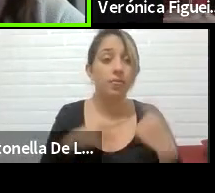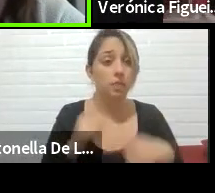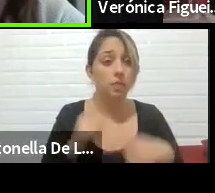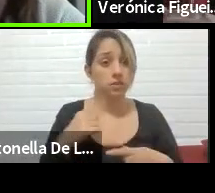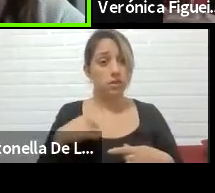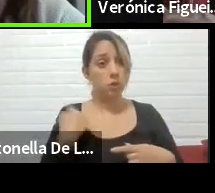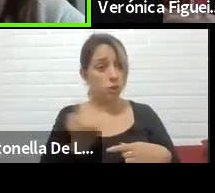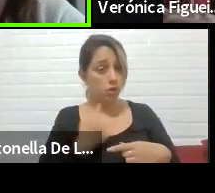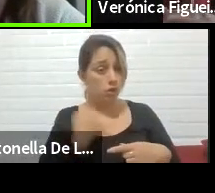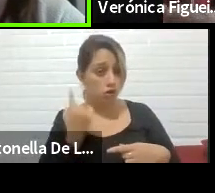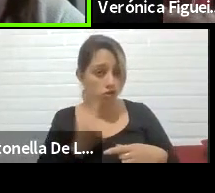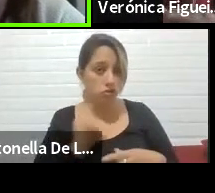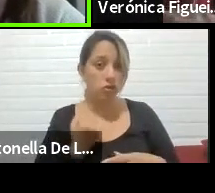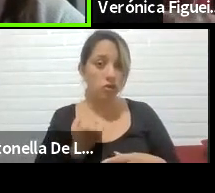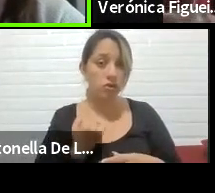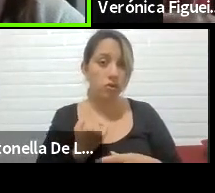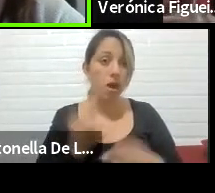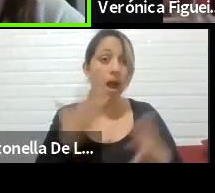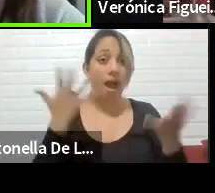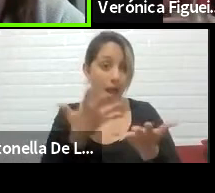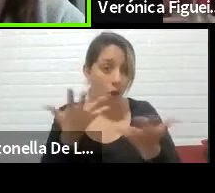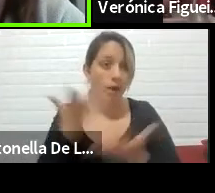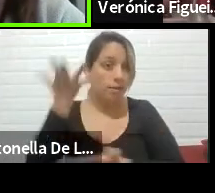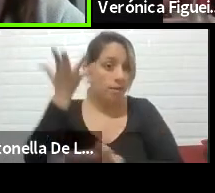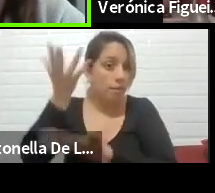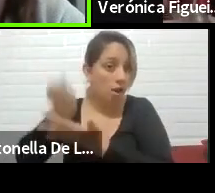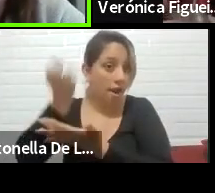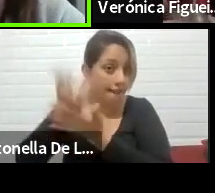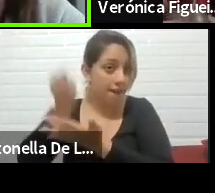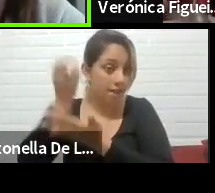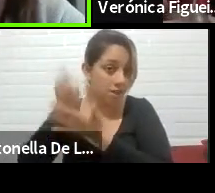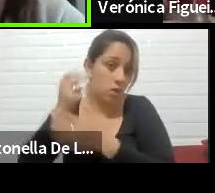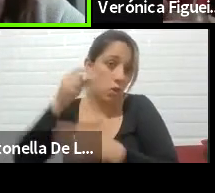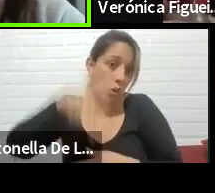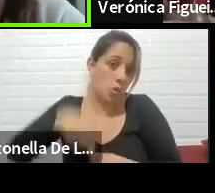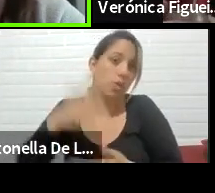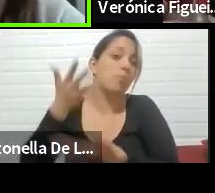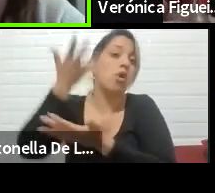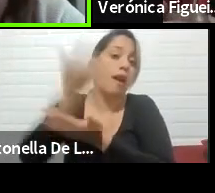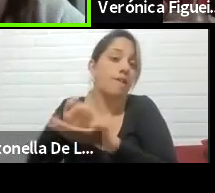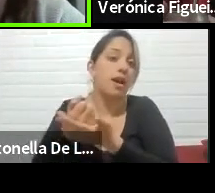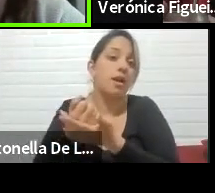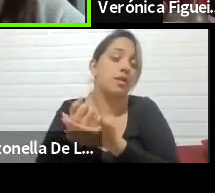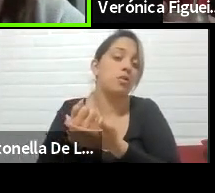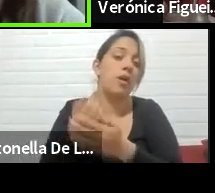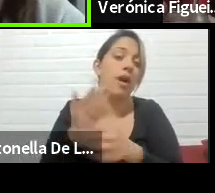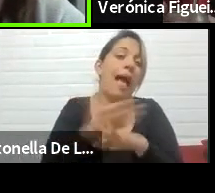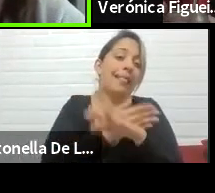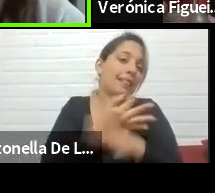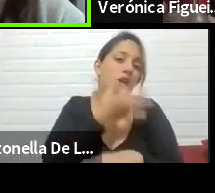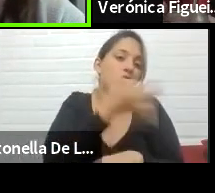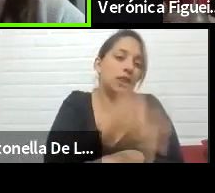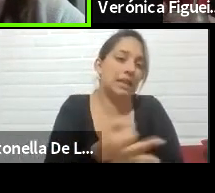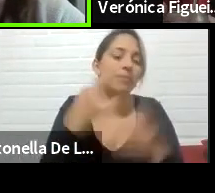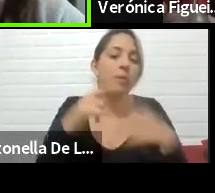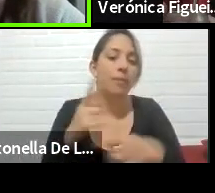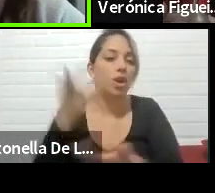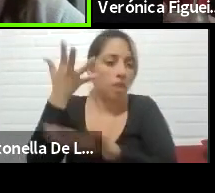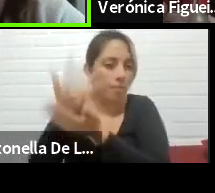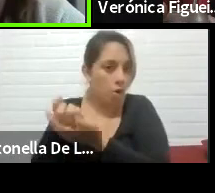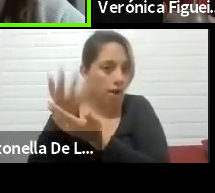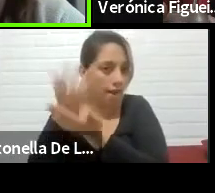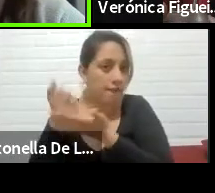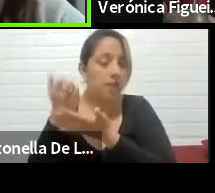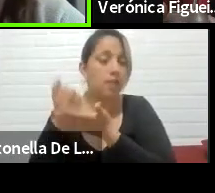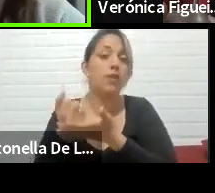nosotros estamos grabando esta sesión, no lo comunicamos antes, pero de todas